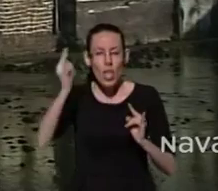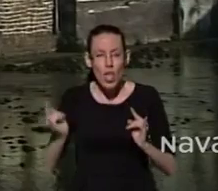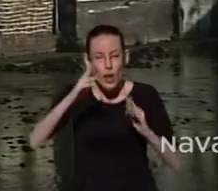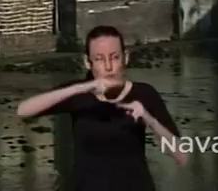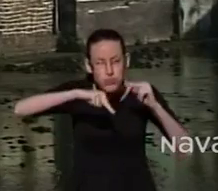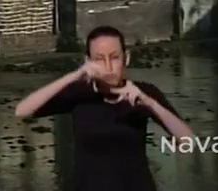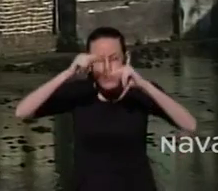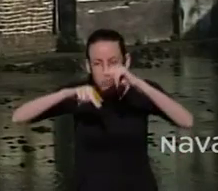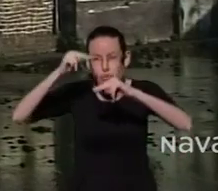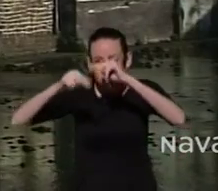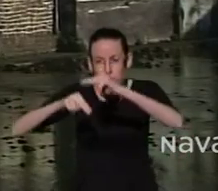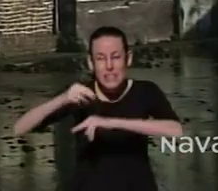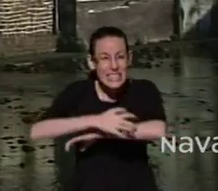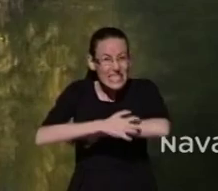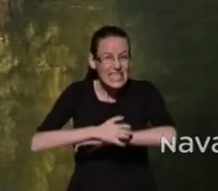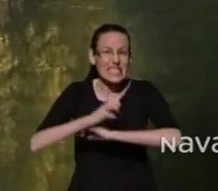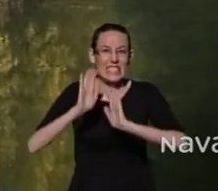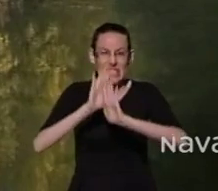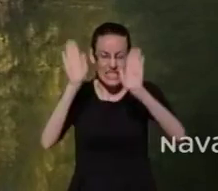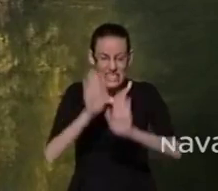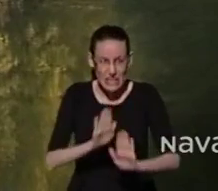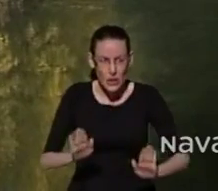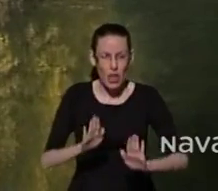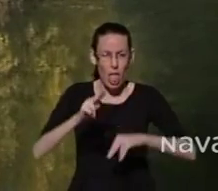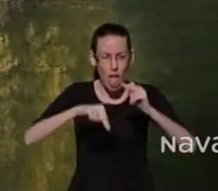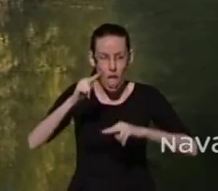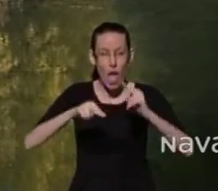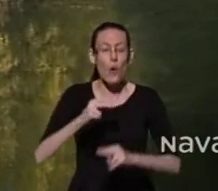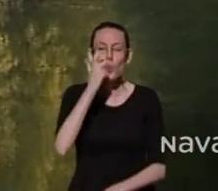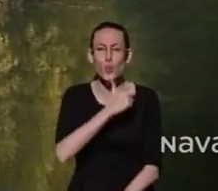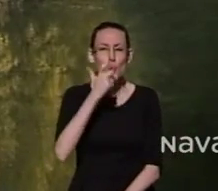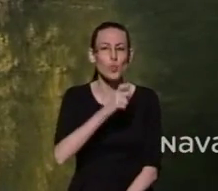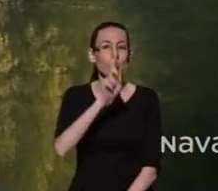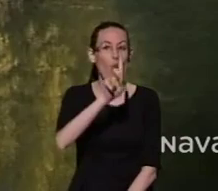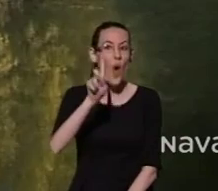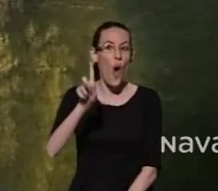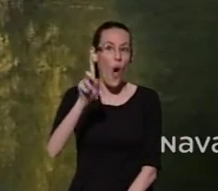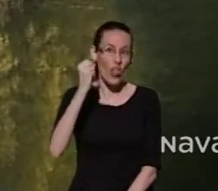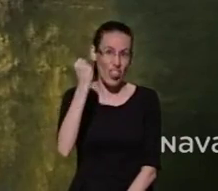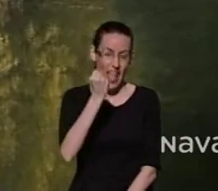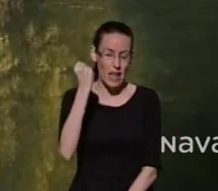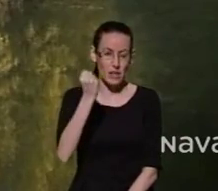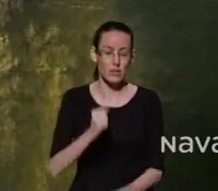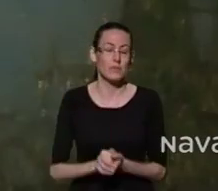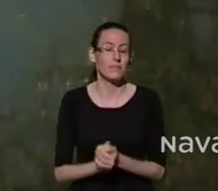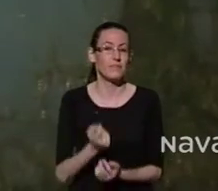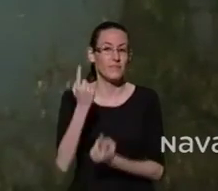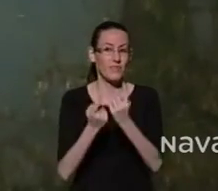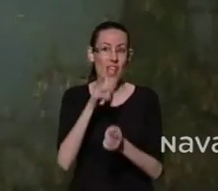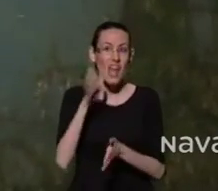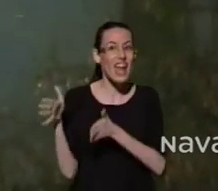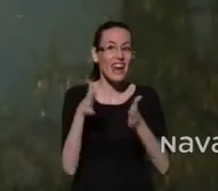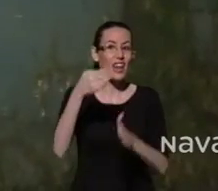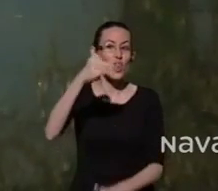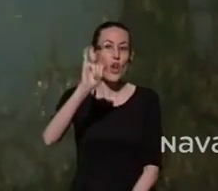su construcción. Se acordaban de su río, el Bidasoa, que a veces se enfadaba y se llevaba por delante casas y